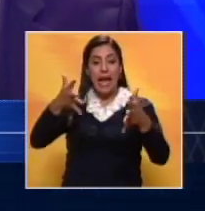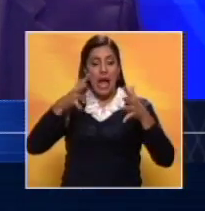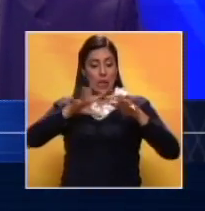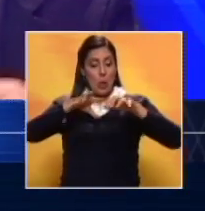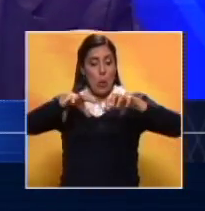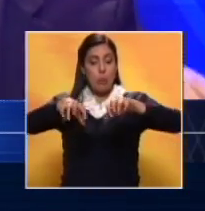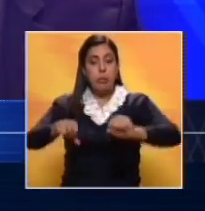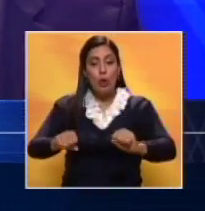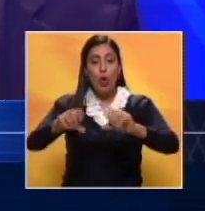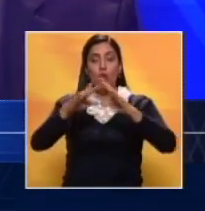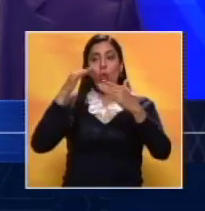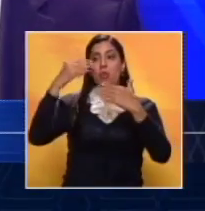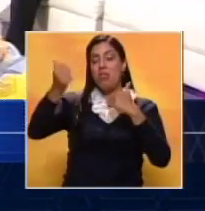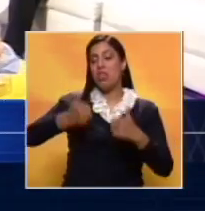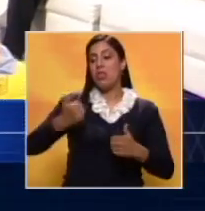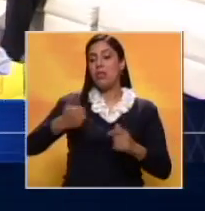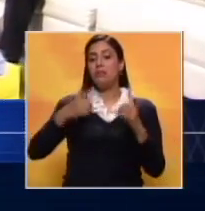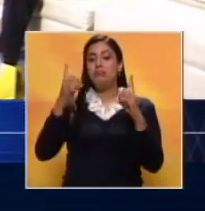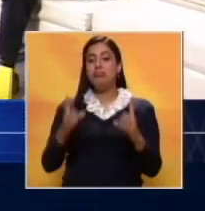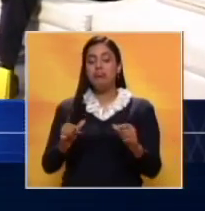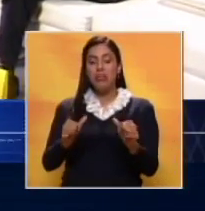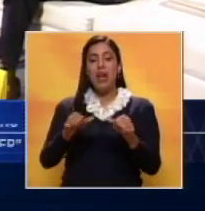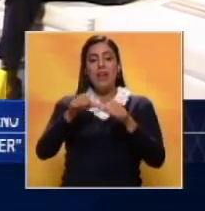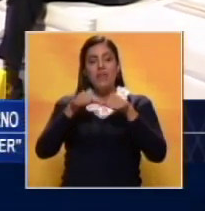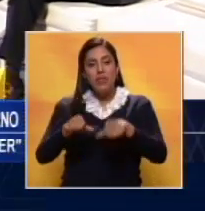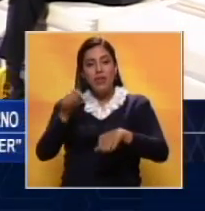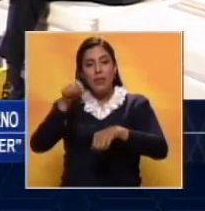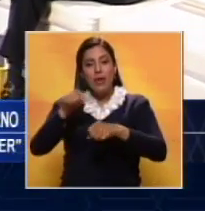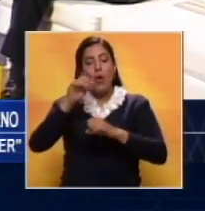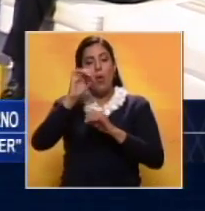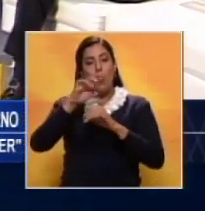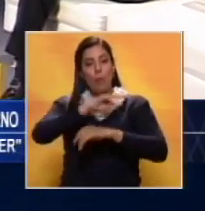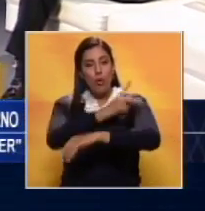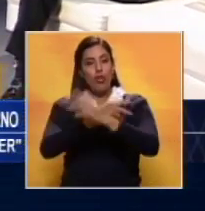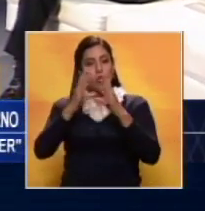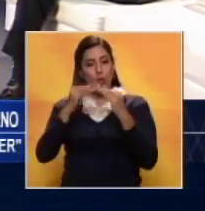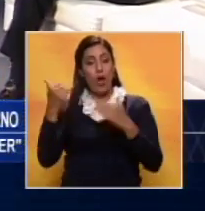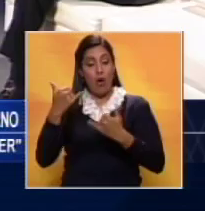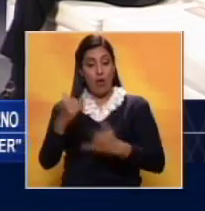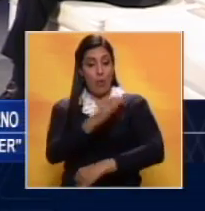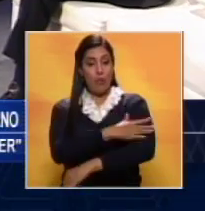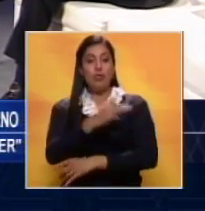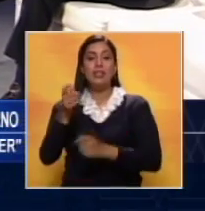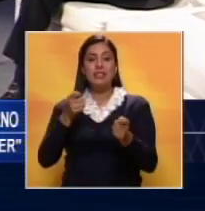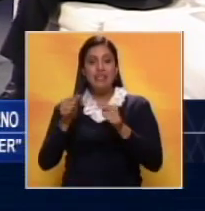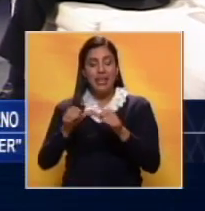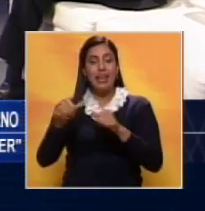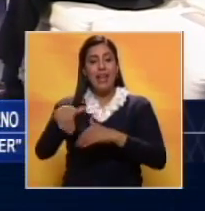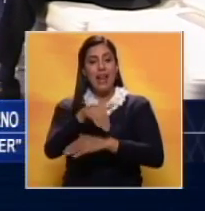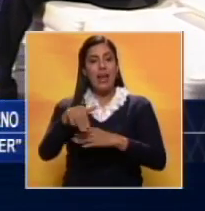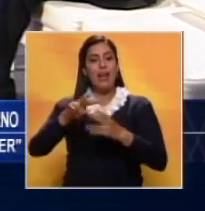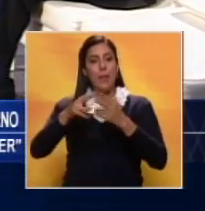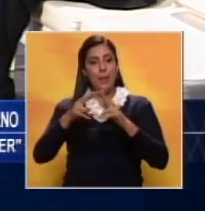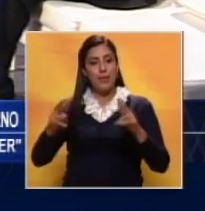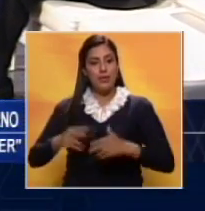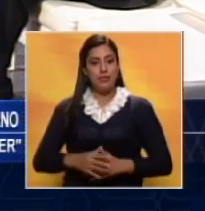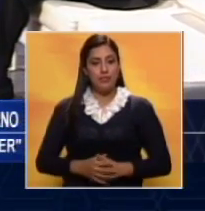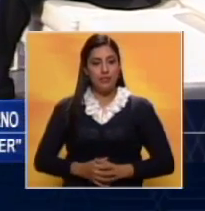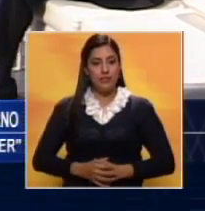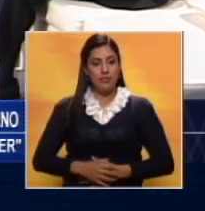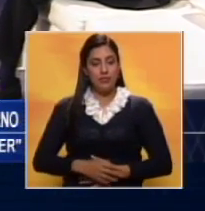el poder y por todo el tiempo que ellos quieran. A juicio de Rafali, la estrategia política de la oposición es continuar en la calle de manera pacífica.